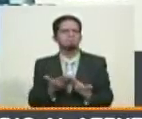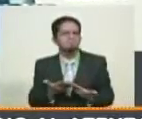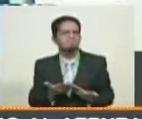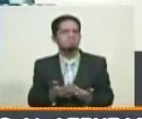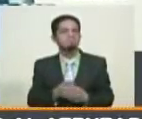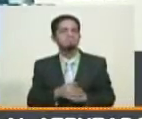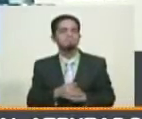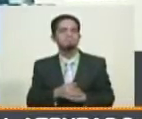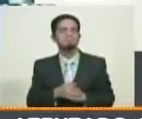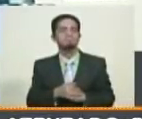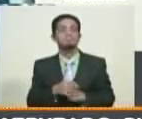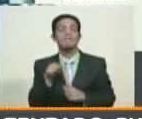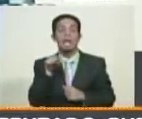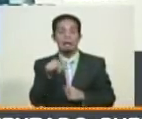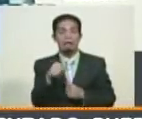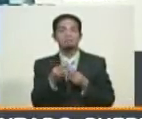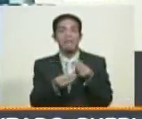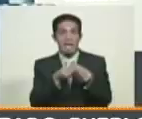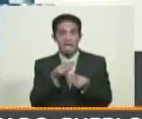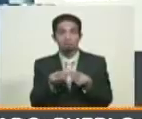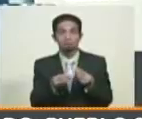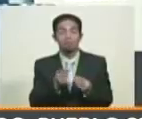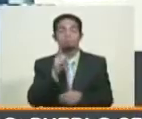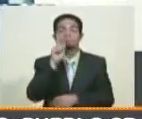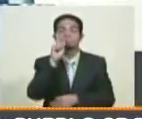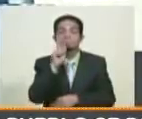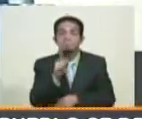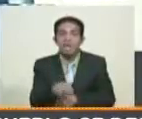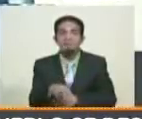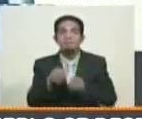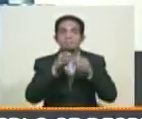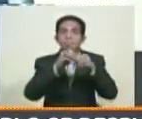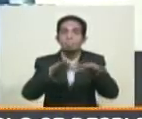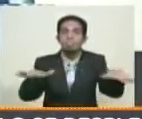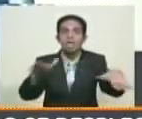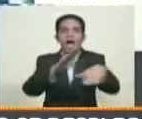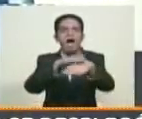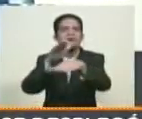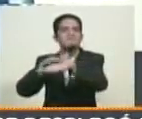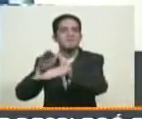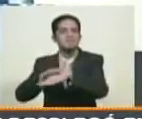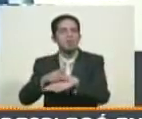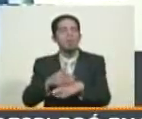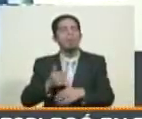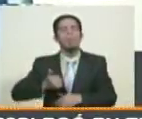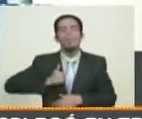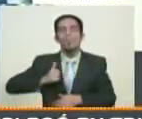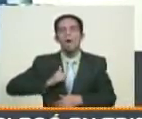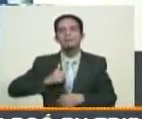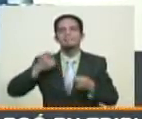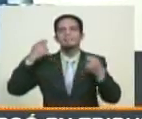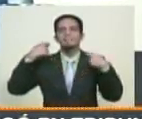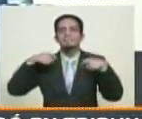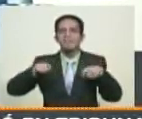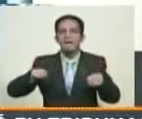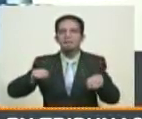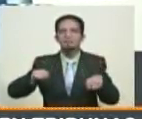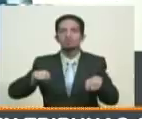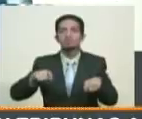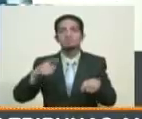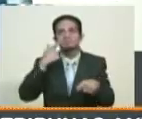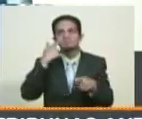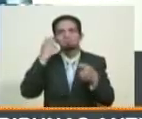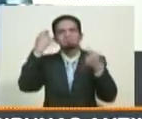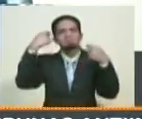este hecho sirva para extirpar de una vez por todas cualquier intento violento de atentar contra